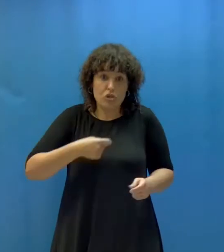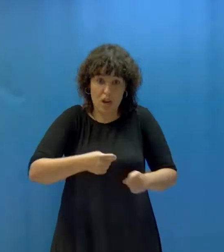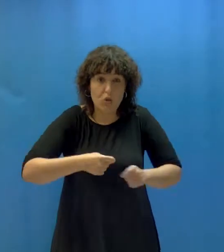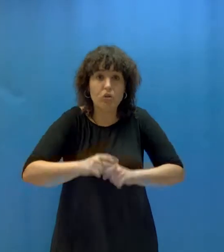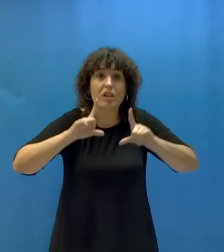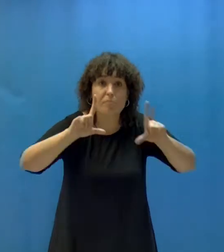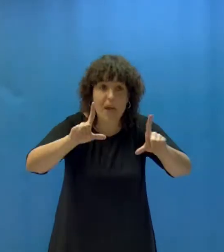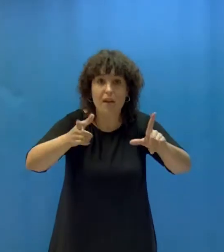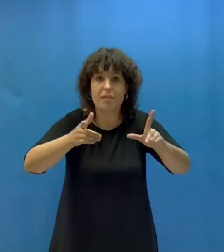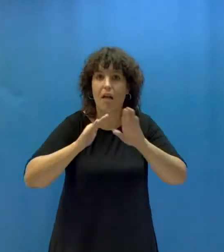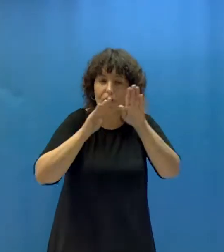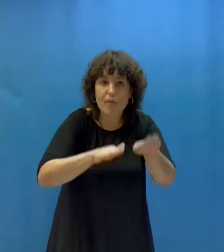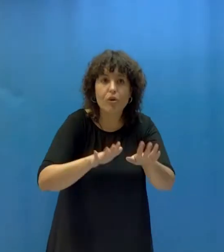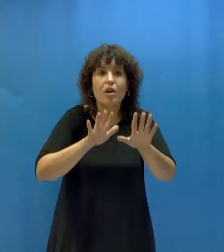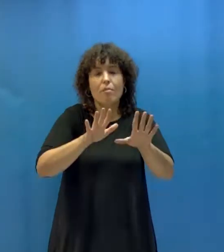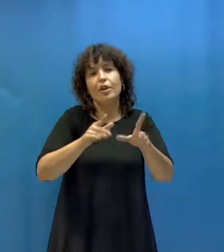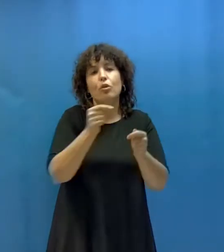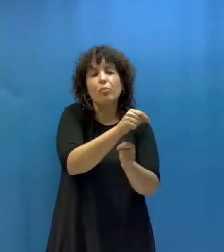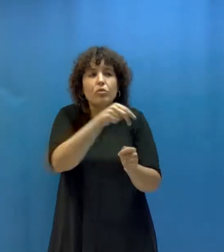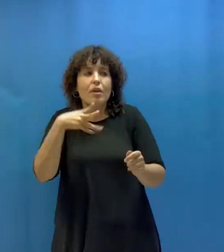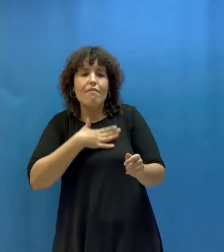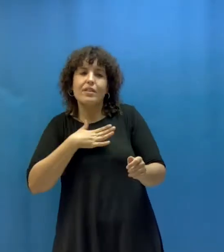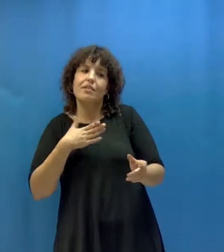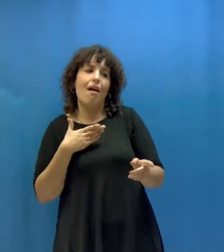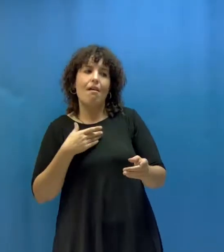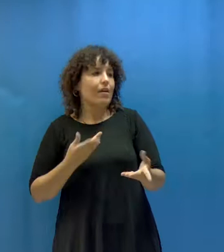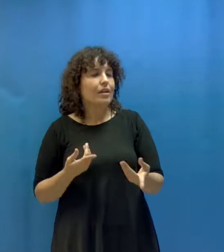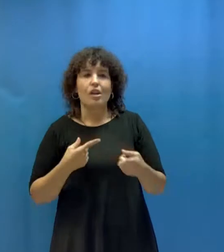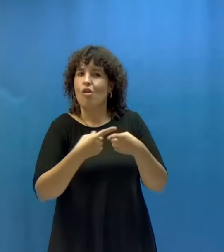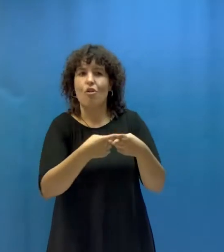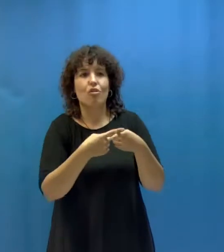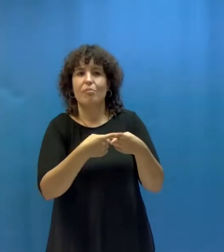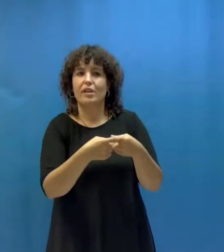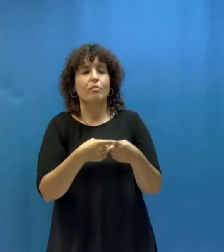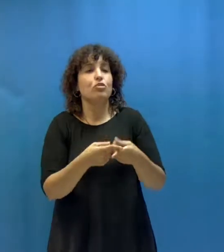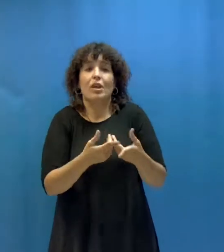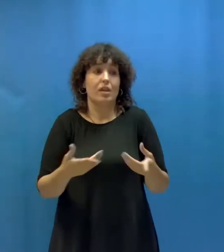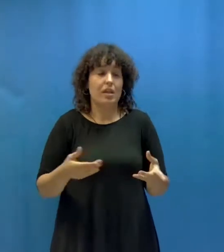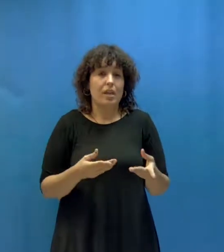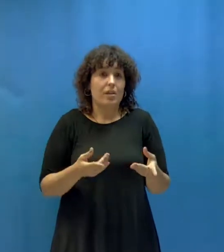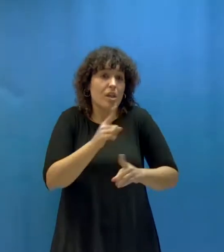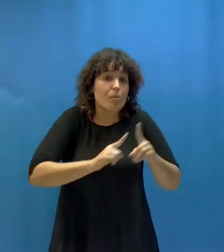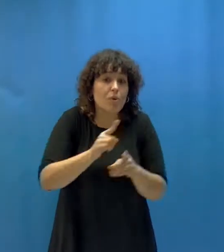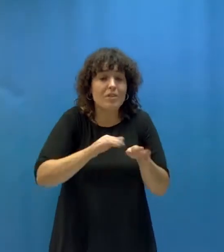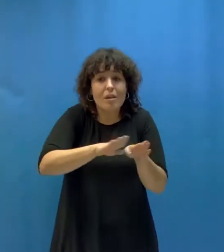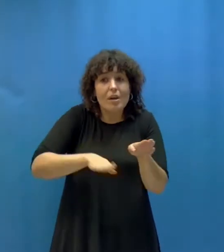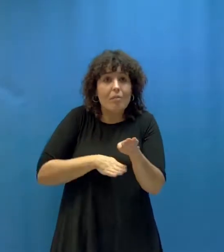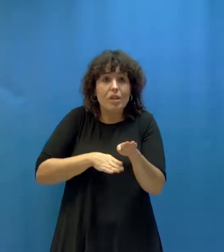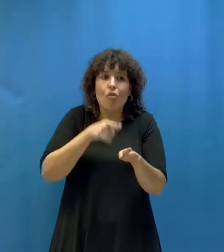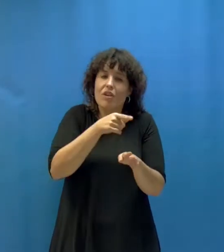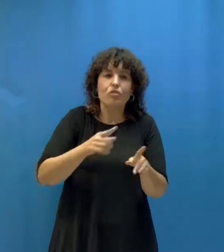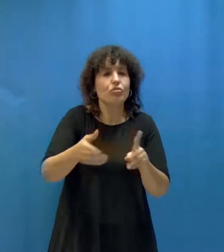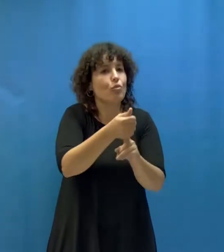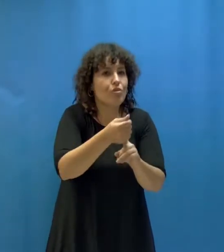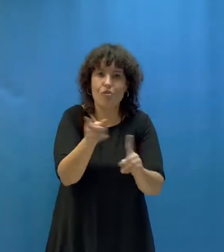vados, no compartimos la visión de las nuevas modalidades ni la creencia del bipartido de solucionar con los vados los problemas de aparcamiento de la ciudad.